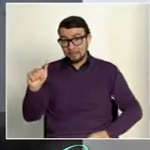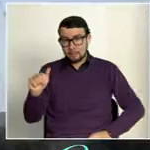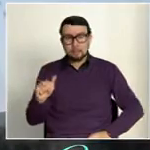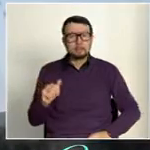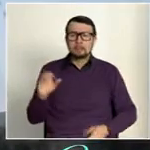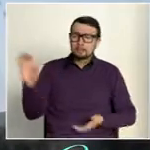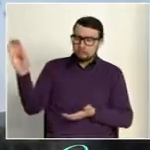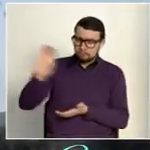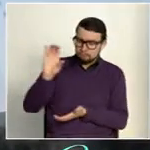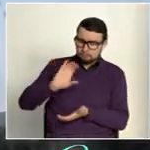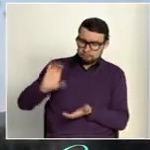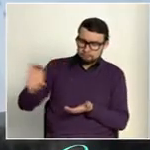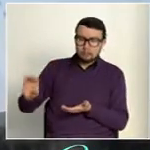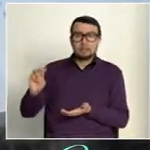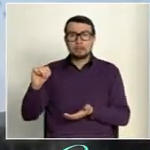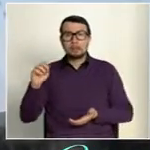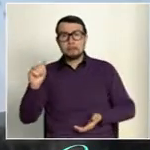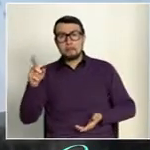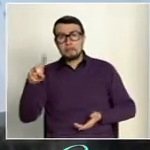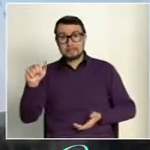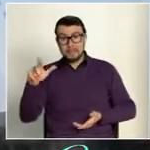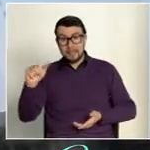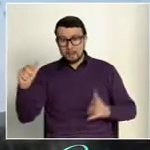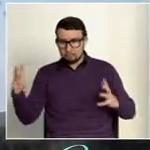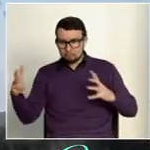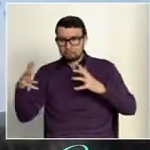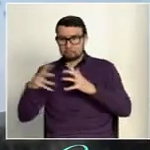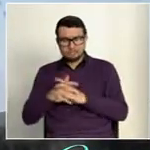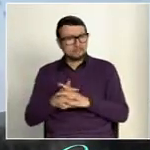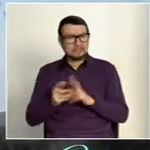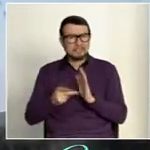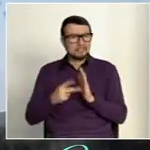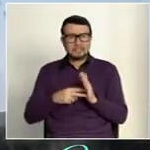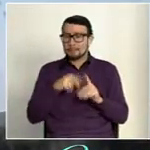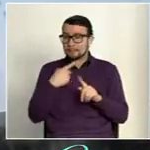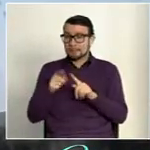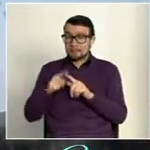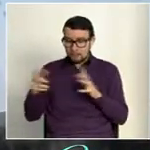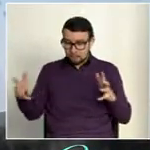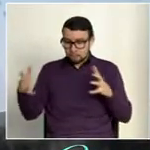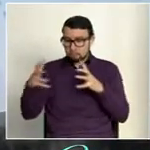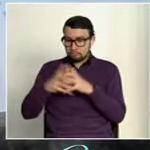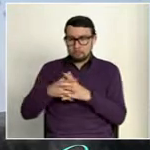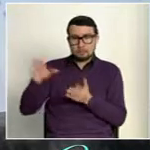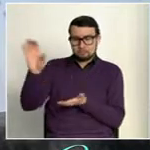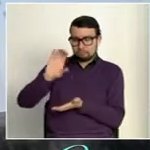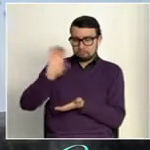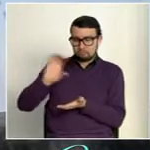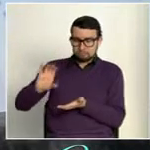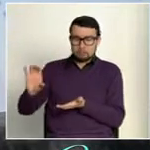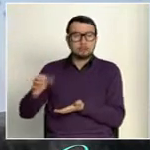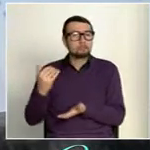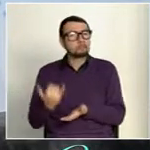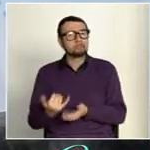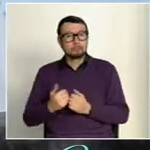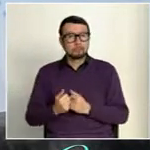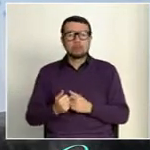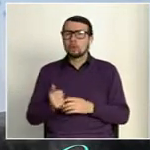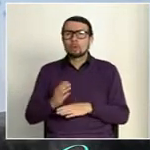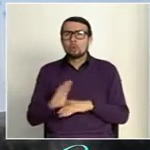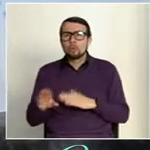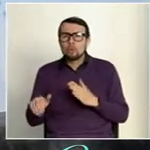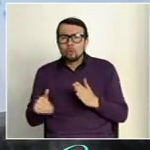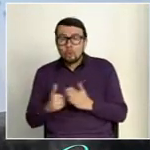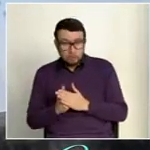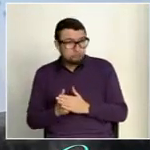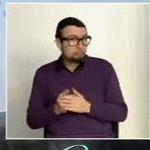especies y masala significa una mezcla. Garam masala es una mezcla de especies que se utiliza como un condimento natural. Todas esas semillas,